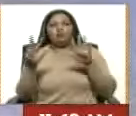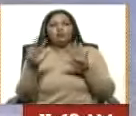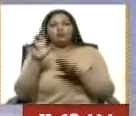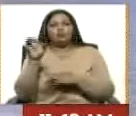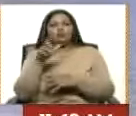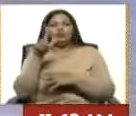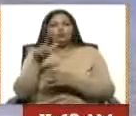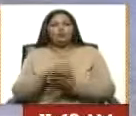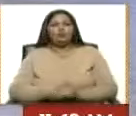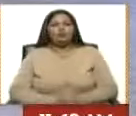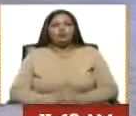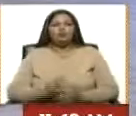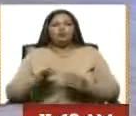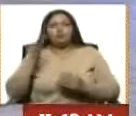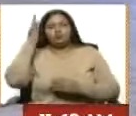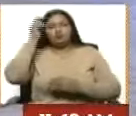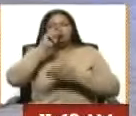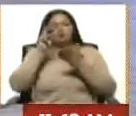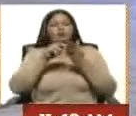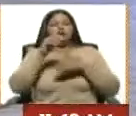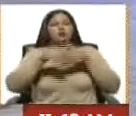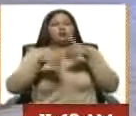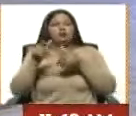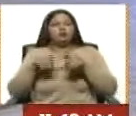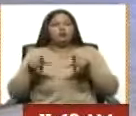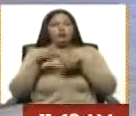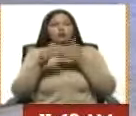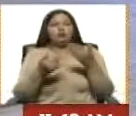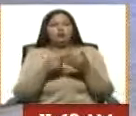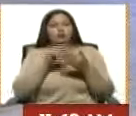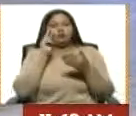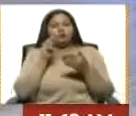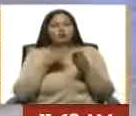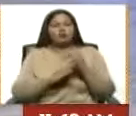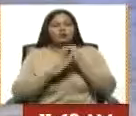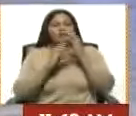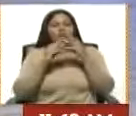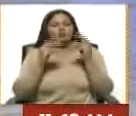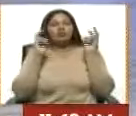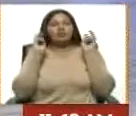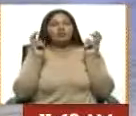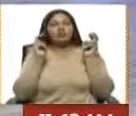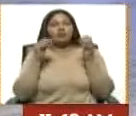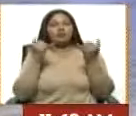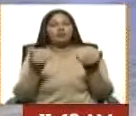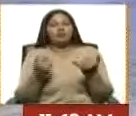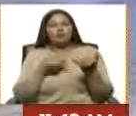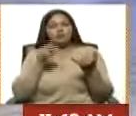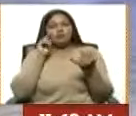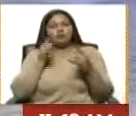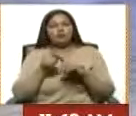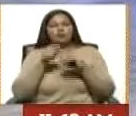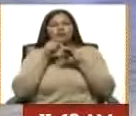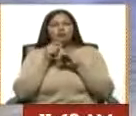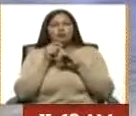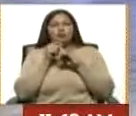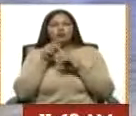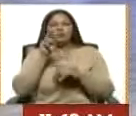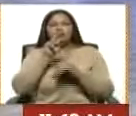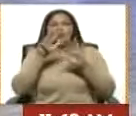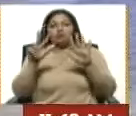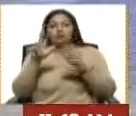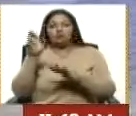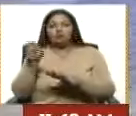julio, porque el Consejo Nacional Electoral es un ente autónomo y evidentemente es el que direcciona todo este tema de las elecciones del 28 de julio,